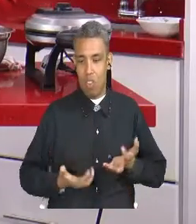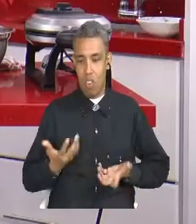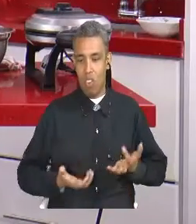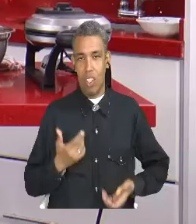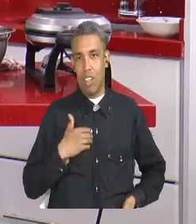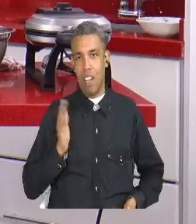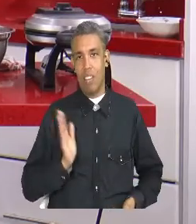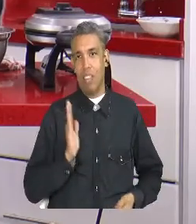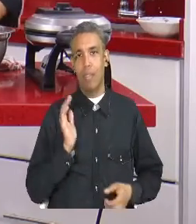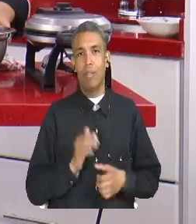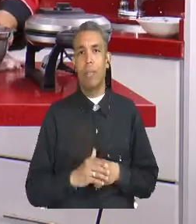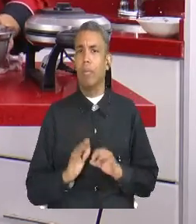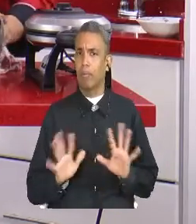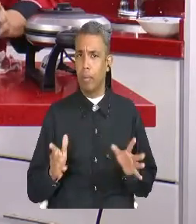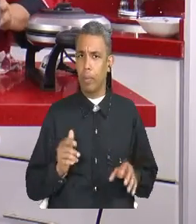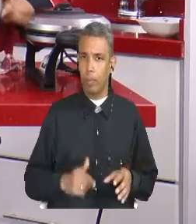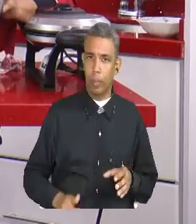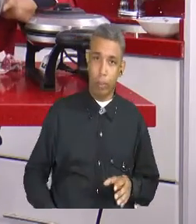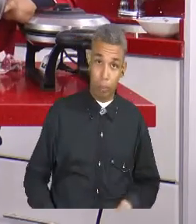está quedando